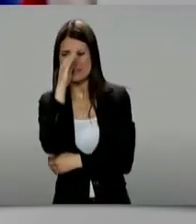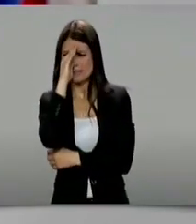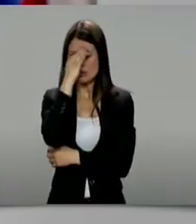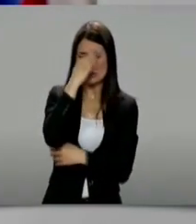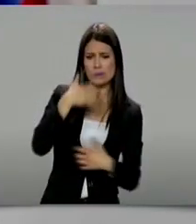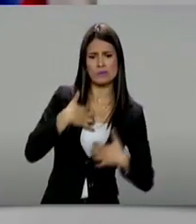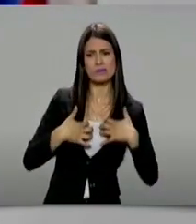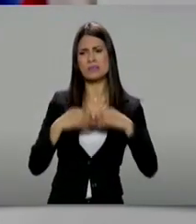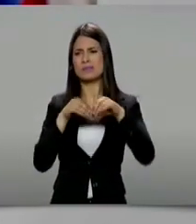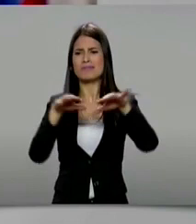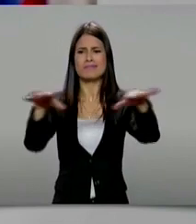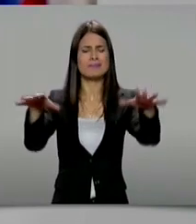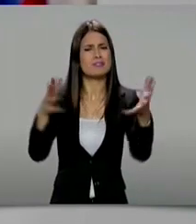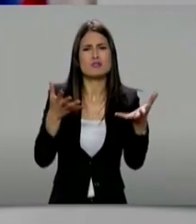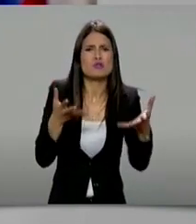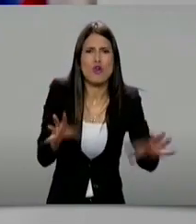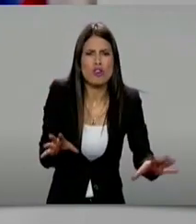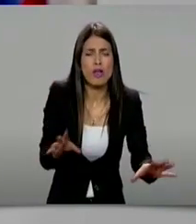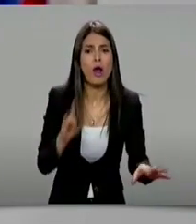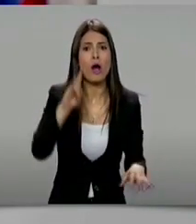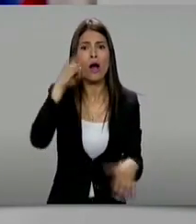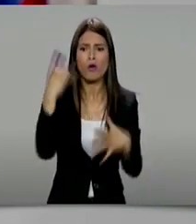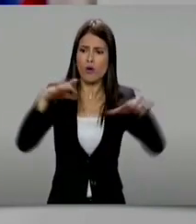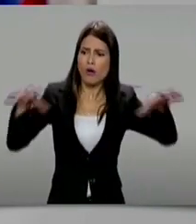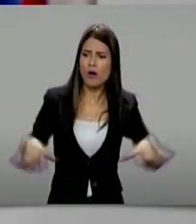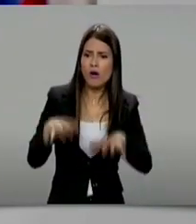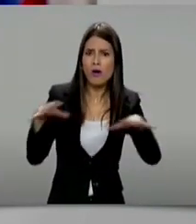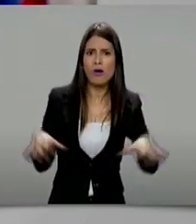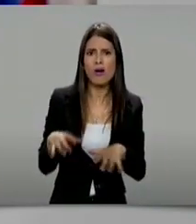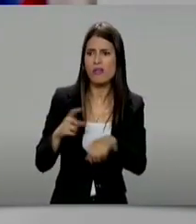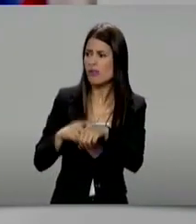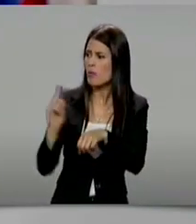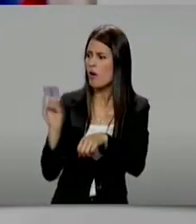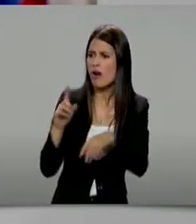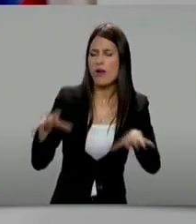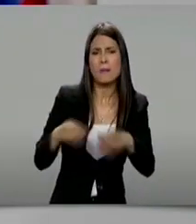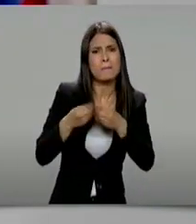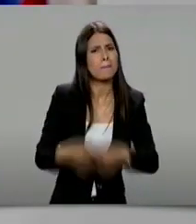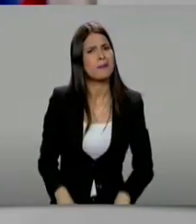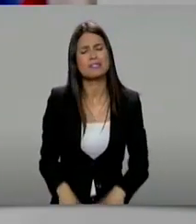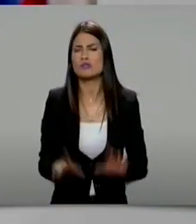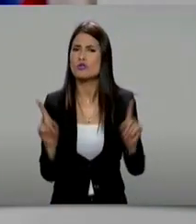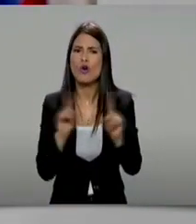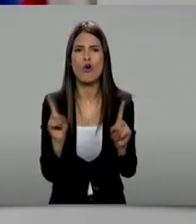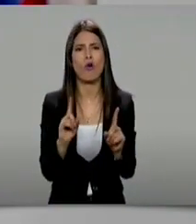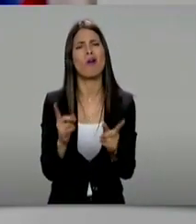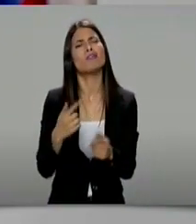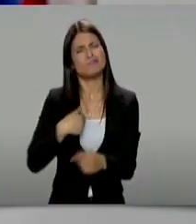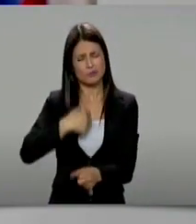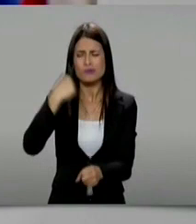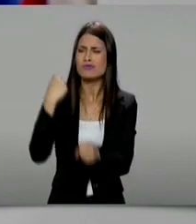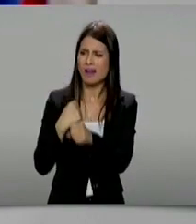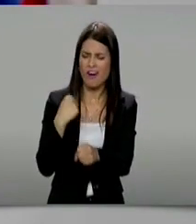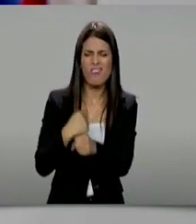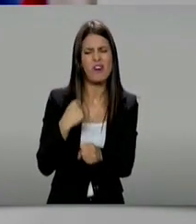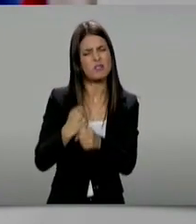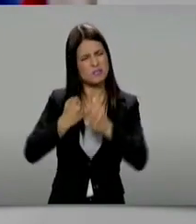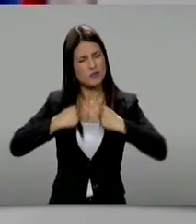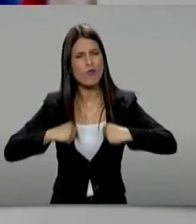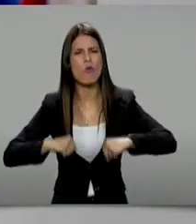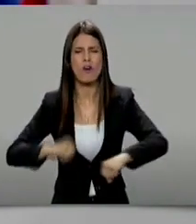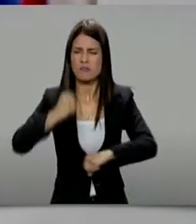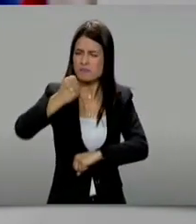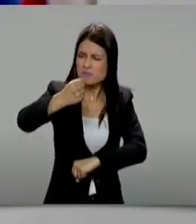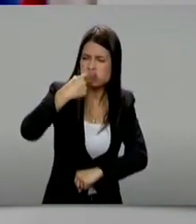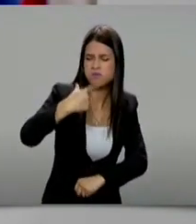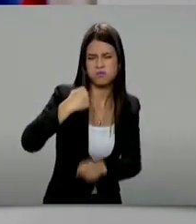esfuerzo al traste había que trabajar sin descanso con dedicación y método para tener ese acuerdo que